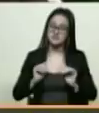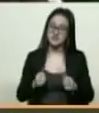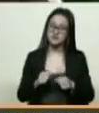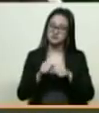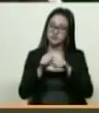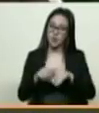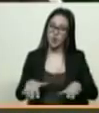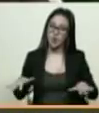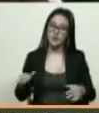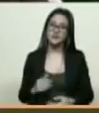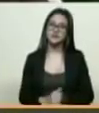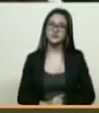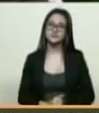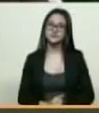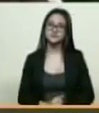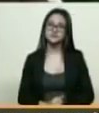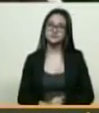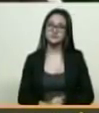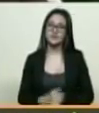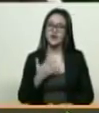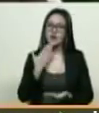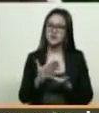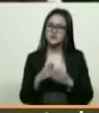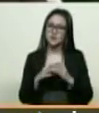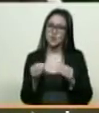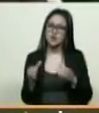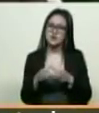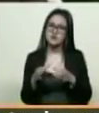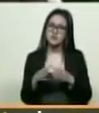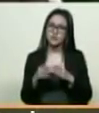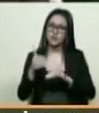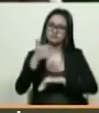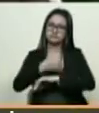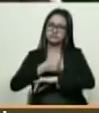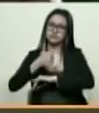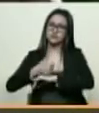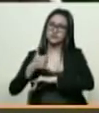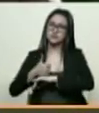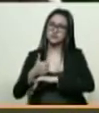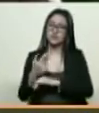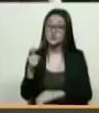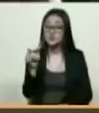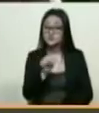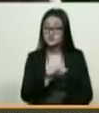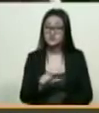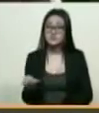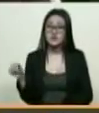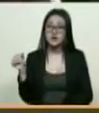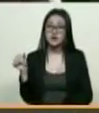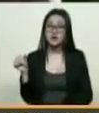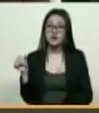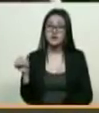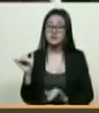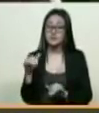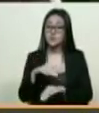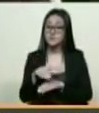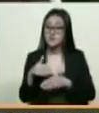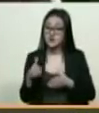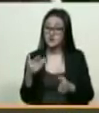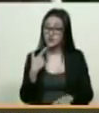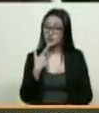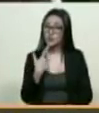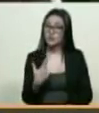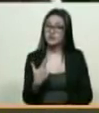reabastecer nuestras tiendas. De verdad quiero agradecer a todo el equipo, a todas las autoridades que dentro de una semana, y como lo dijo el ministro,